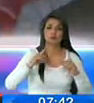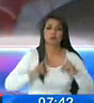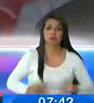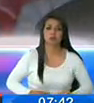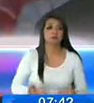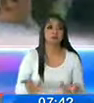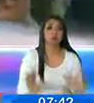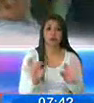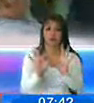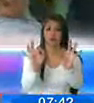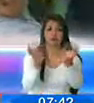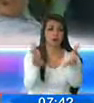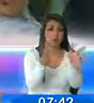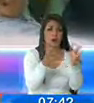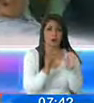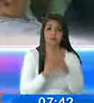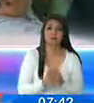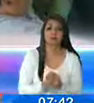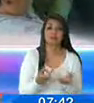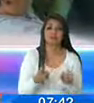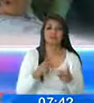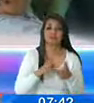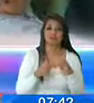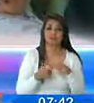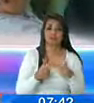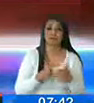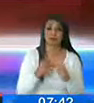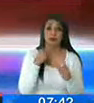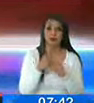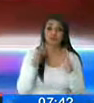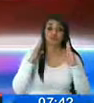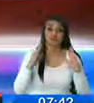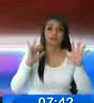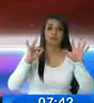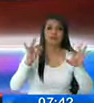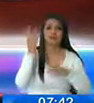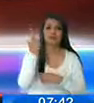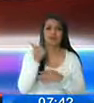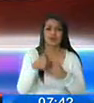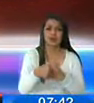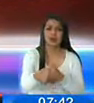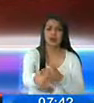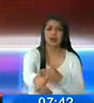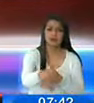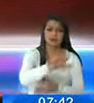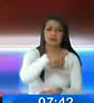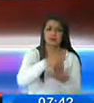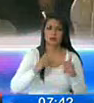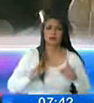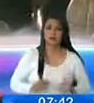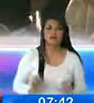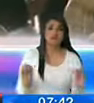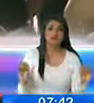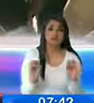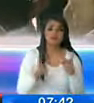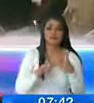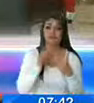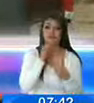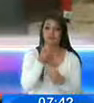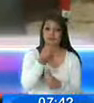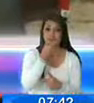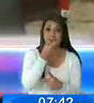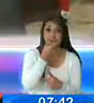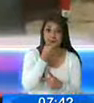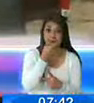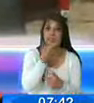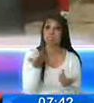existe una repotenciación. Nombran a otros problemas como la no atención de 7 días a la semana en dichos dispensarios, la falta de medicamentos,